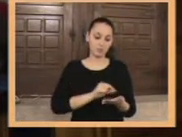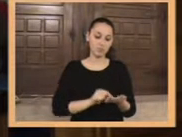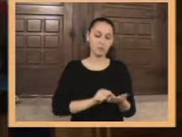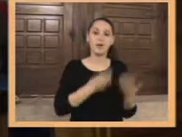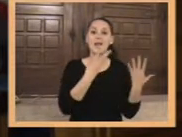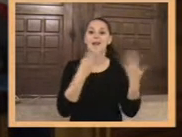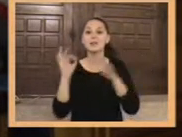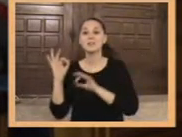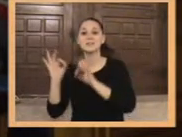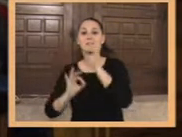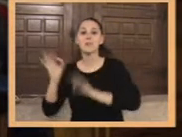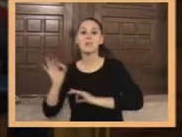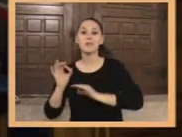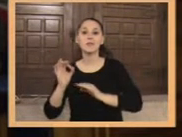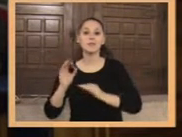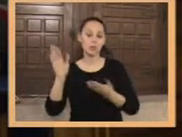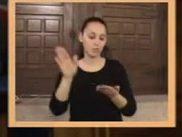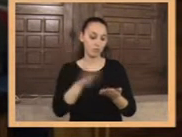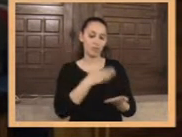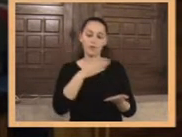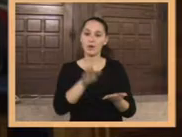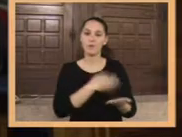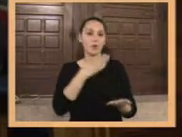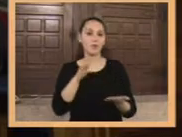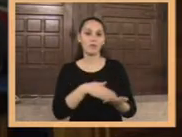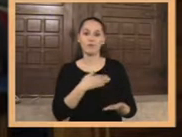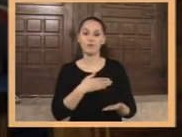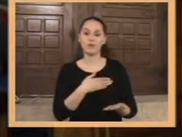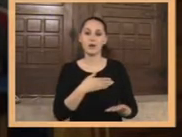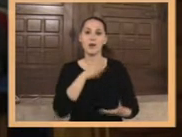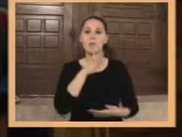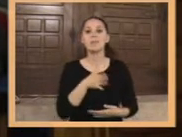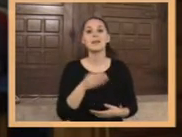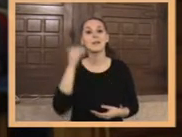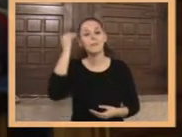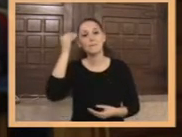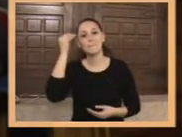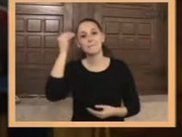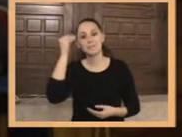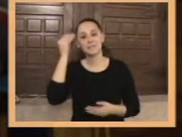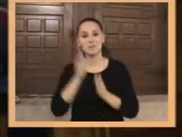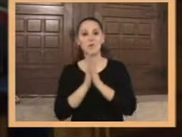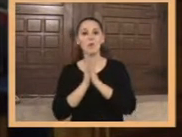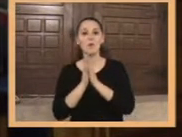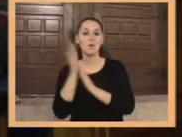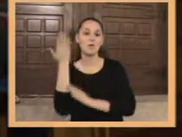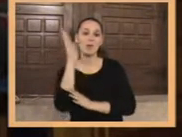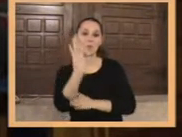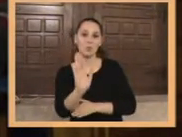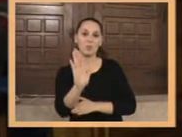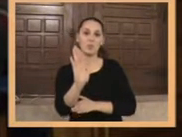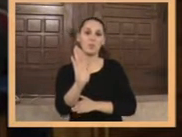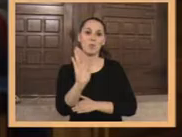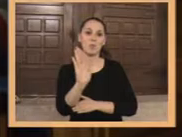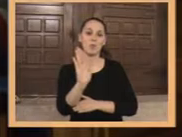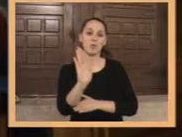tachado. Pues me parecía una moción partidista. Aquí no estamos hablando de que si nos quitan el